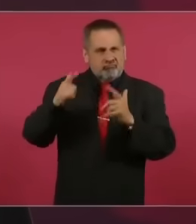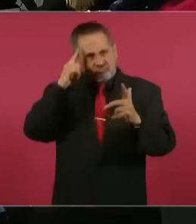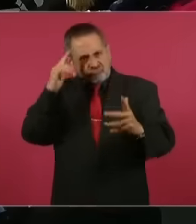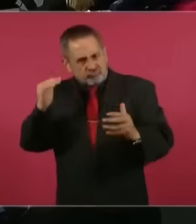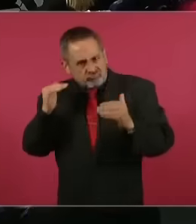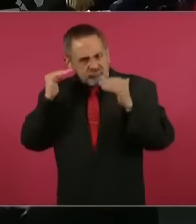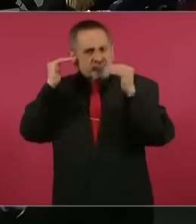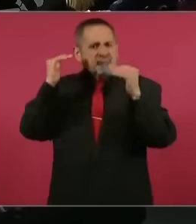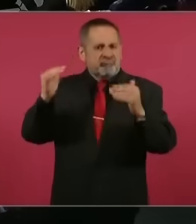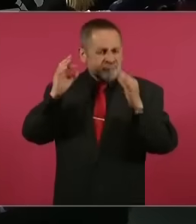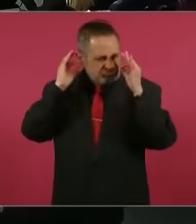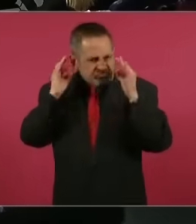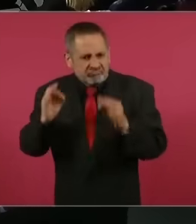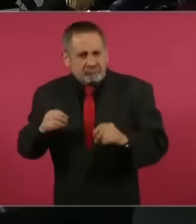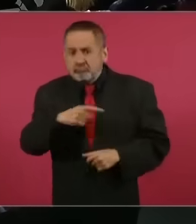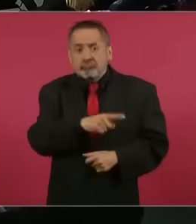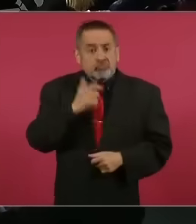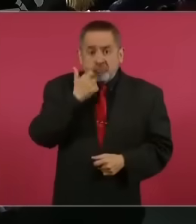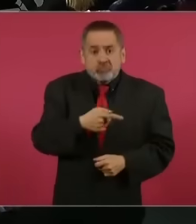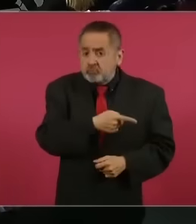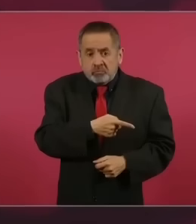soberana.